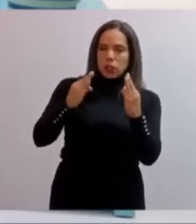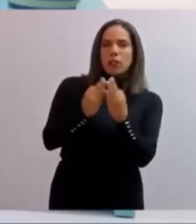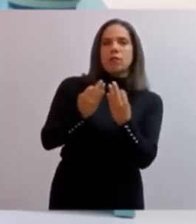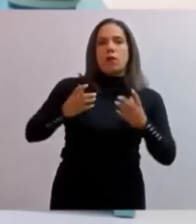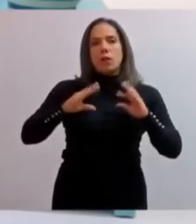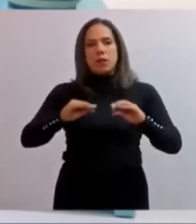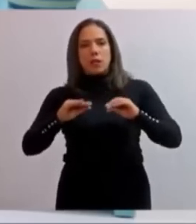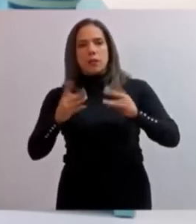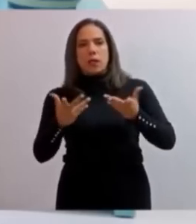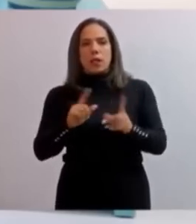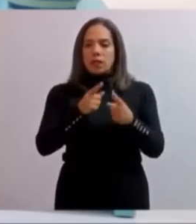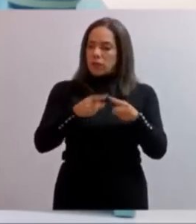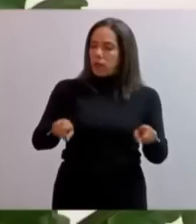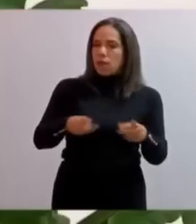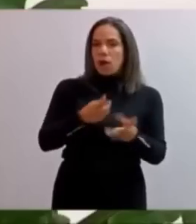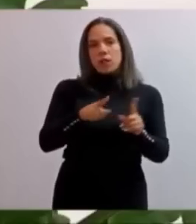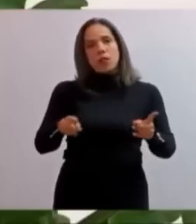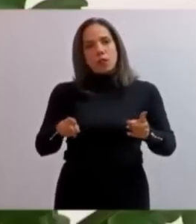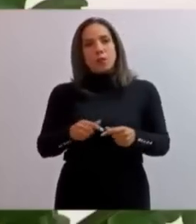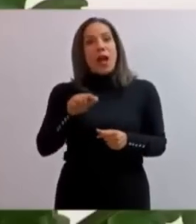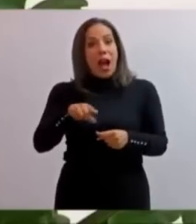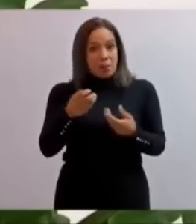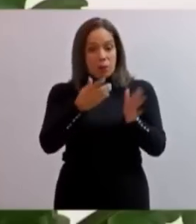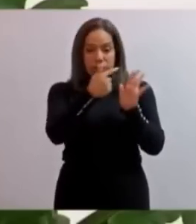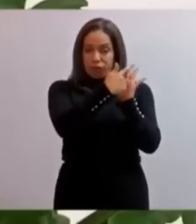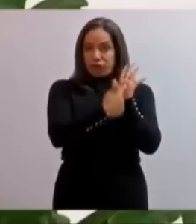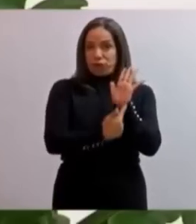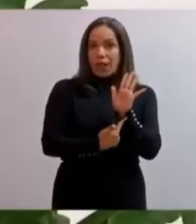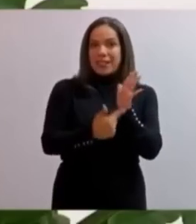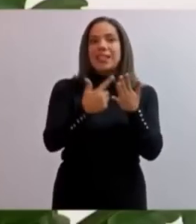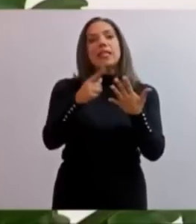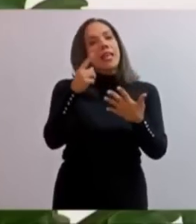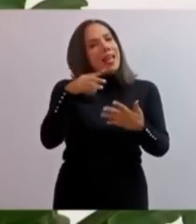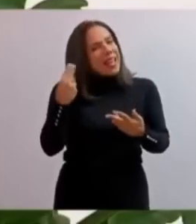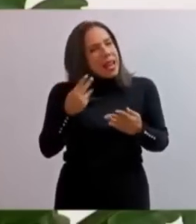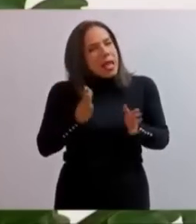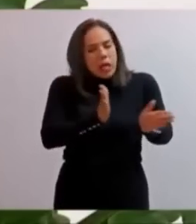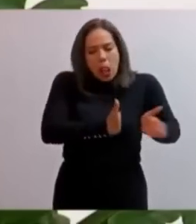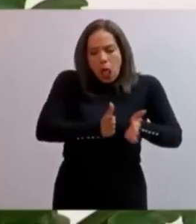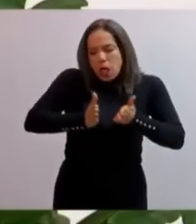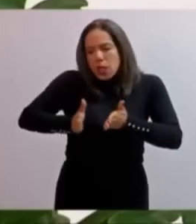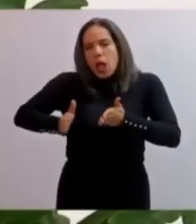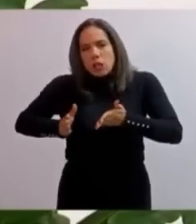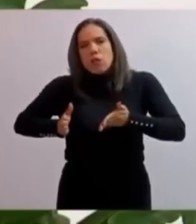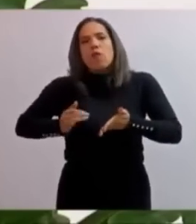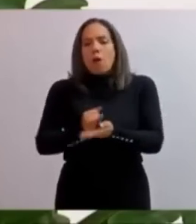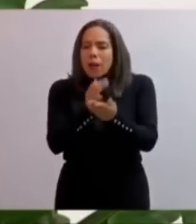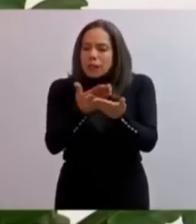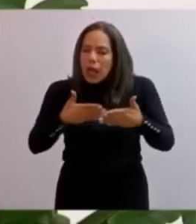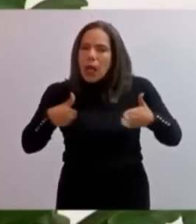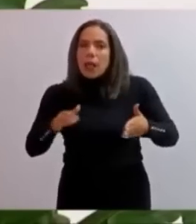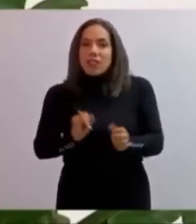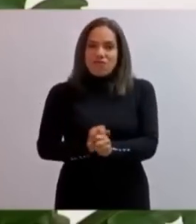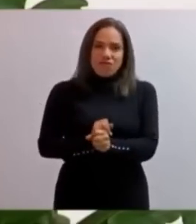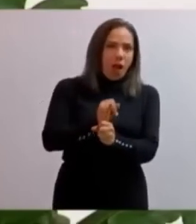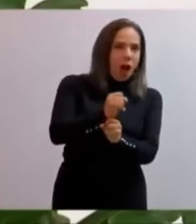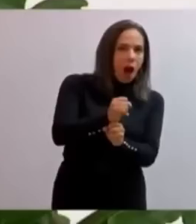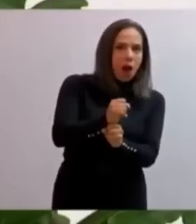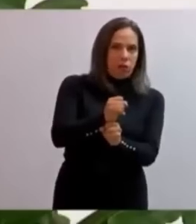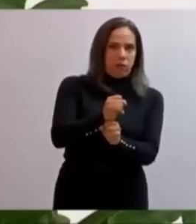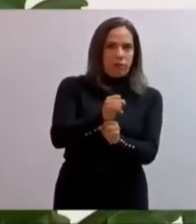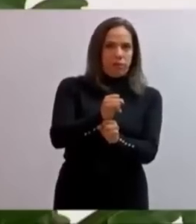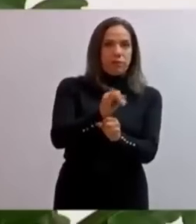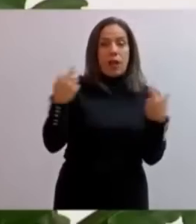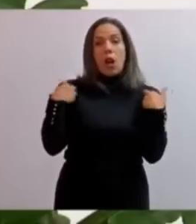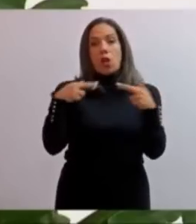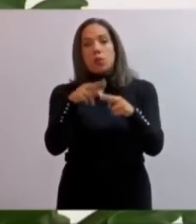diversos contextos y territorios. Este currículum requiere de procesos de deliberación y toma de decisiones que realizan